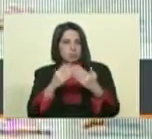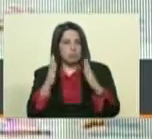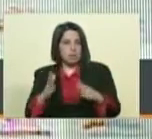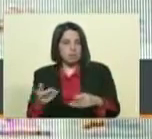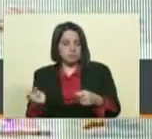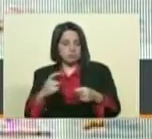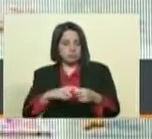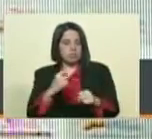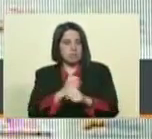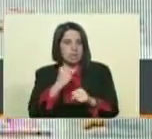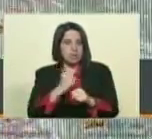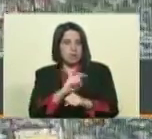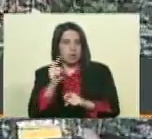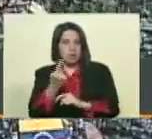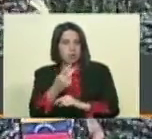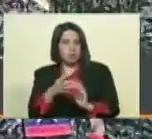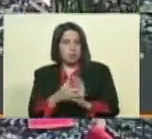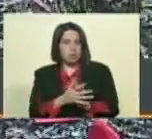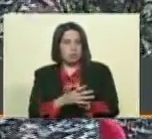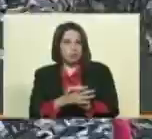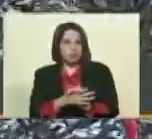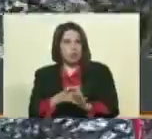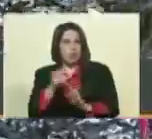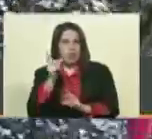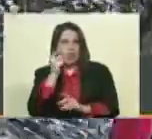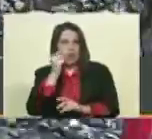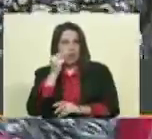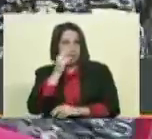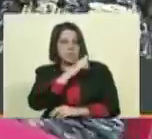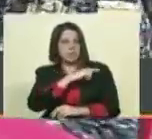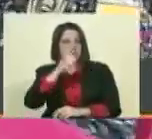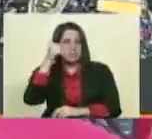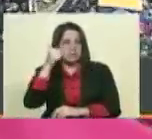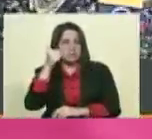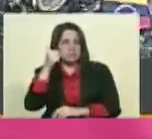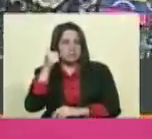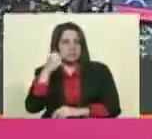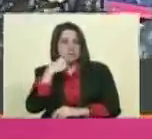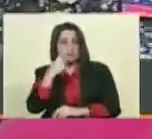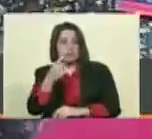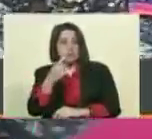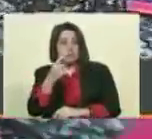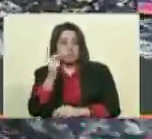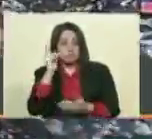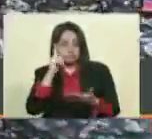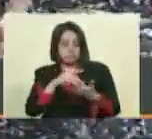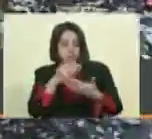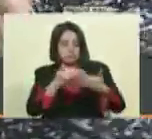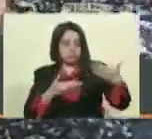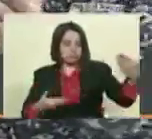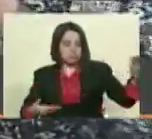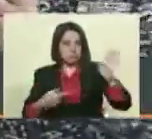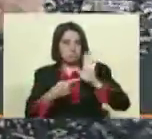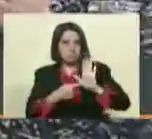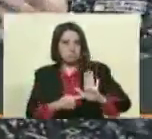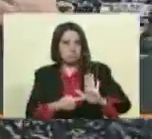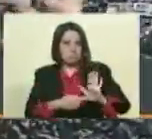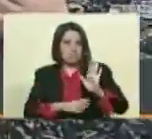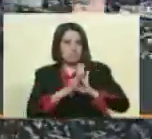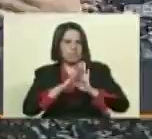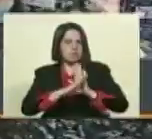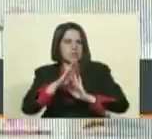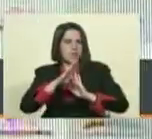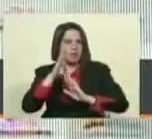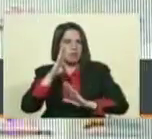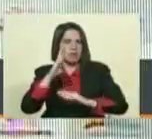Chamba Juvenil. El general Casiopo, su rector, yo quisiera que me diera un parte del desarrollo de